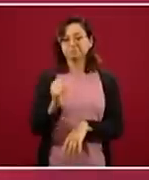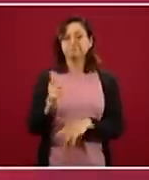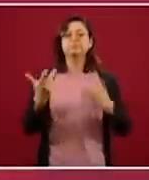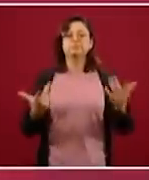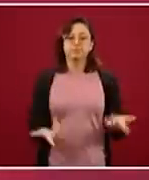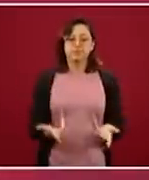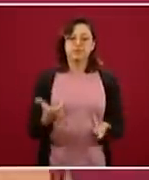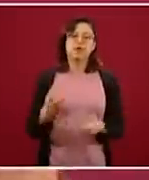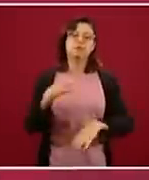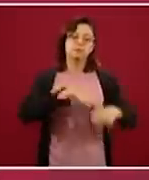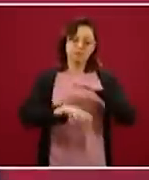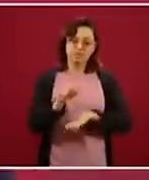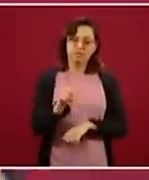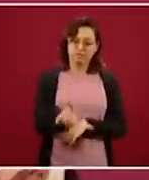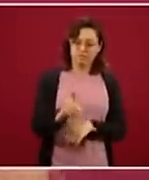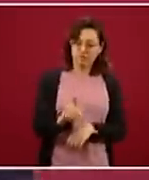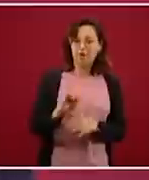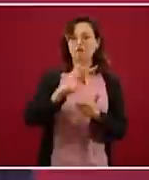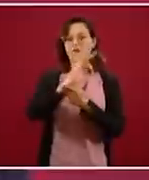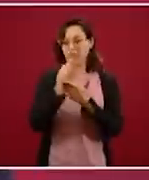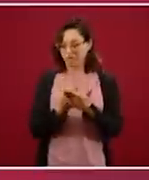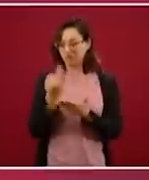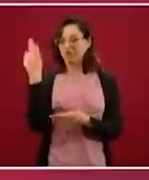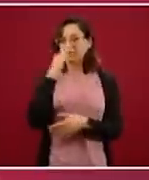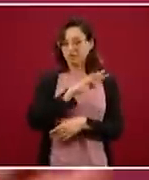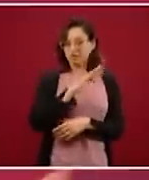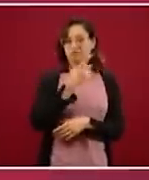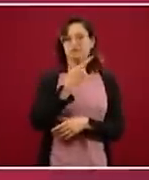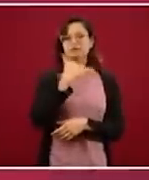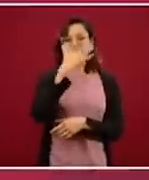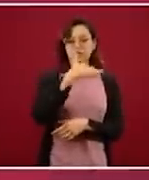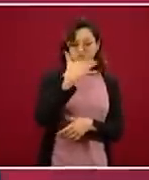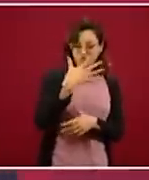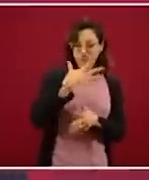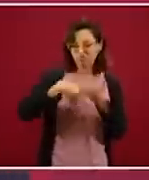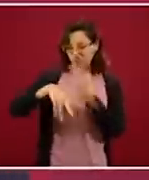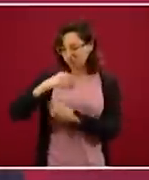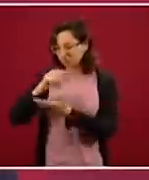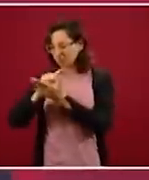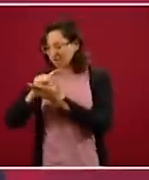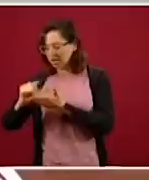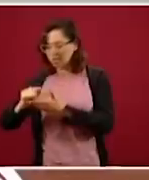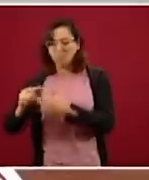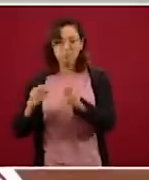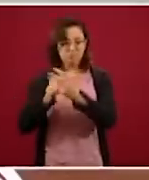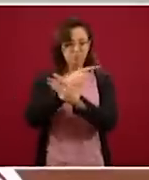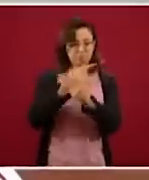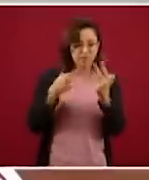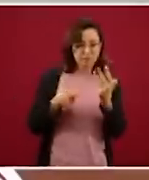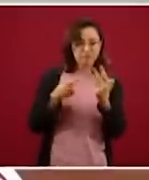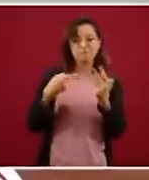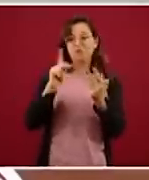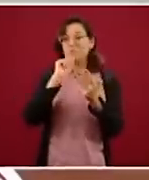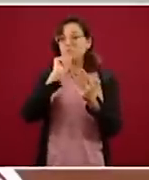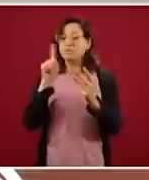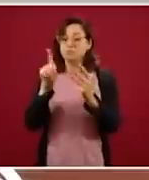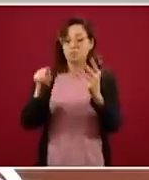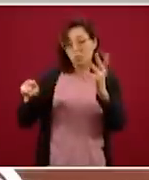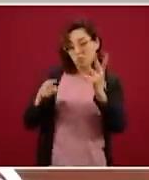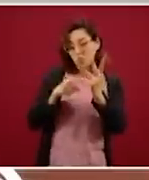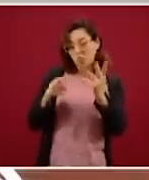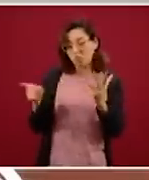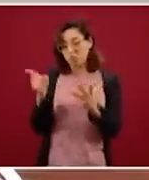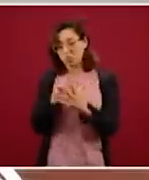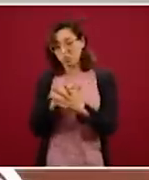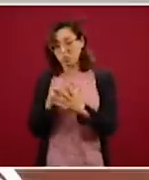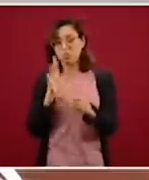tener empresas fachada, puede tener factureras, puede tener lavado de dinero, puede tener las tres, pero además se caracterizaría por dos elementos adicionales.